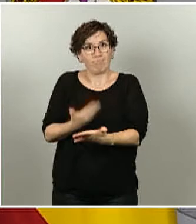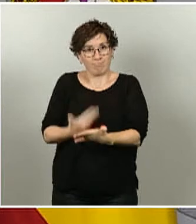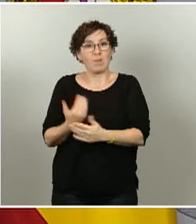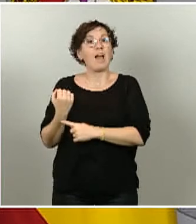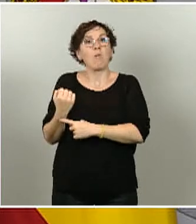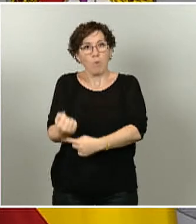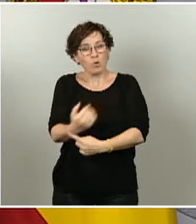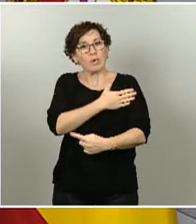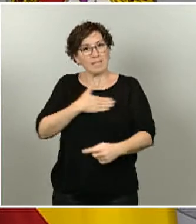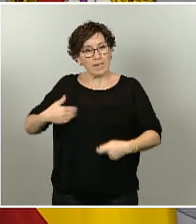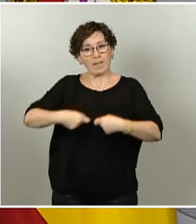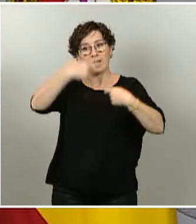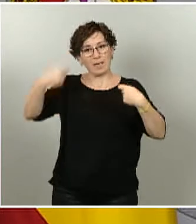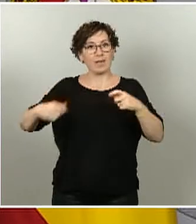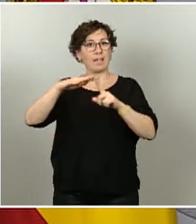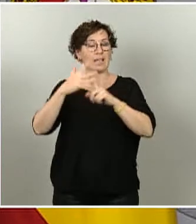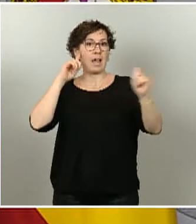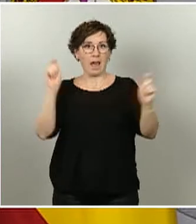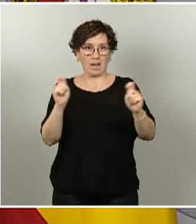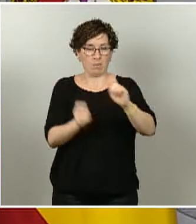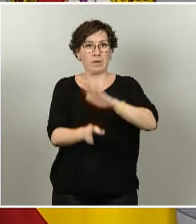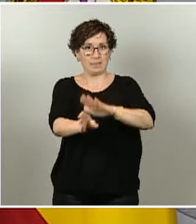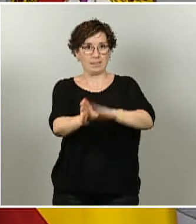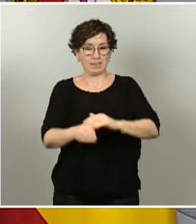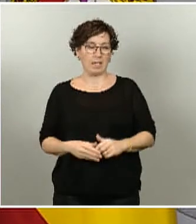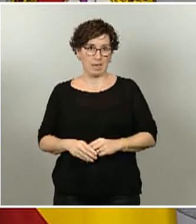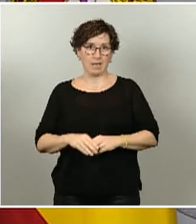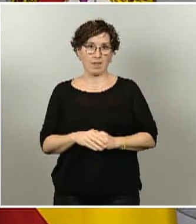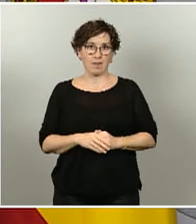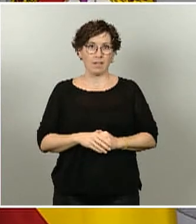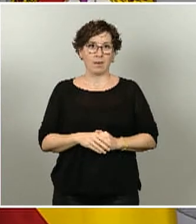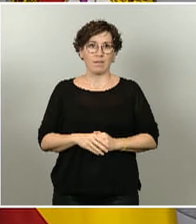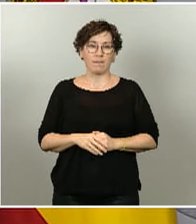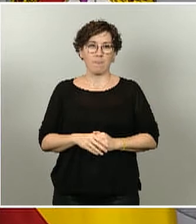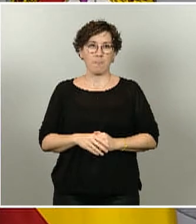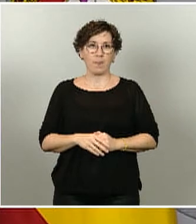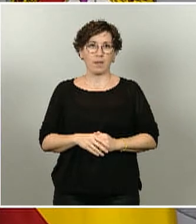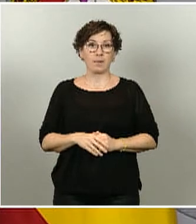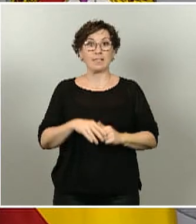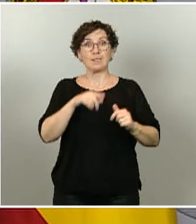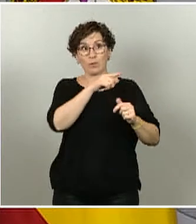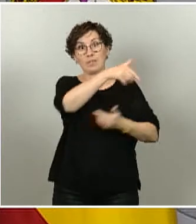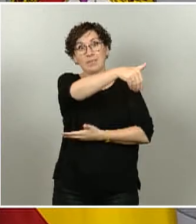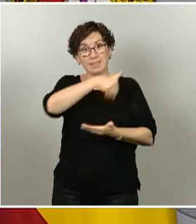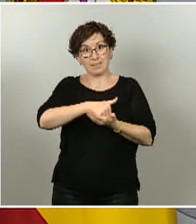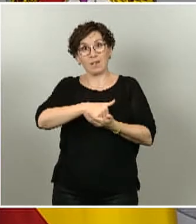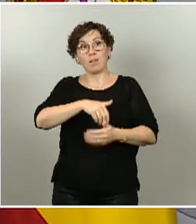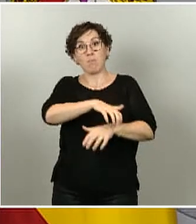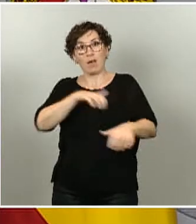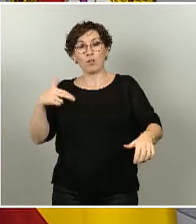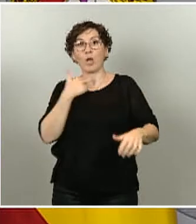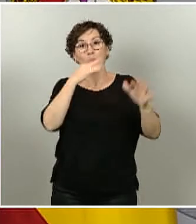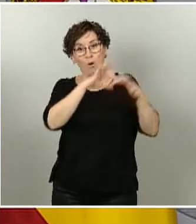estado de alarma y la representación política en el Congreso de los Diputados responde a esa mayoría. Por tanto, es lógico que el Gobierno